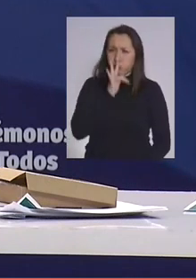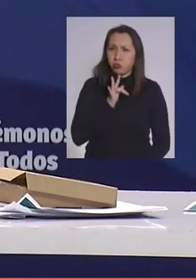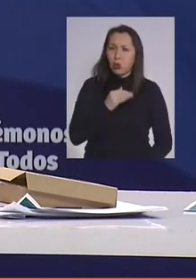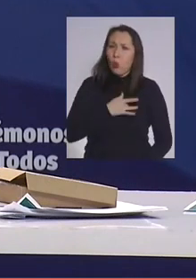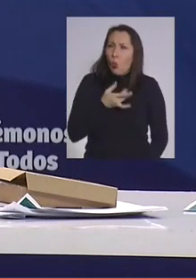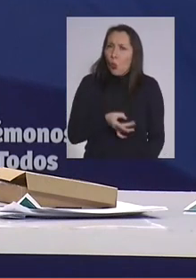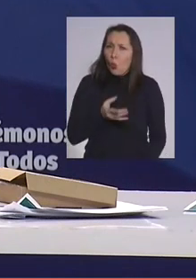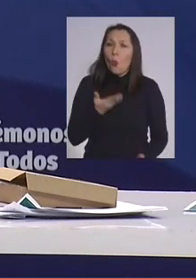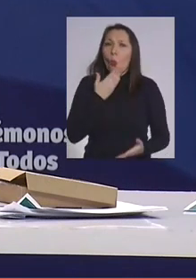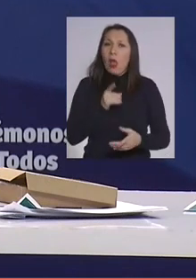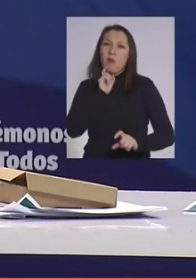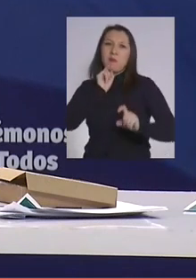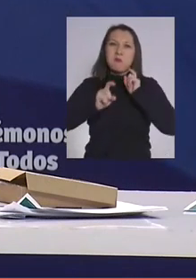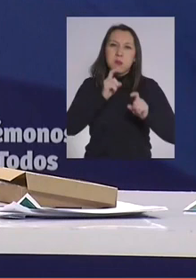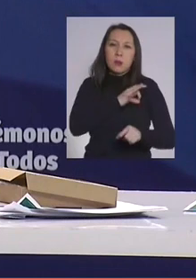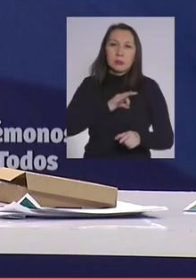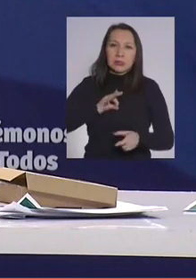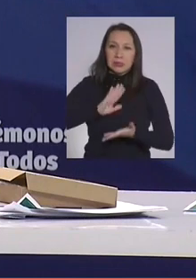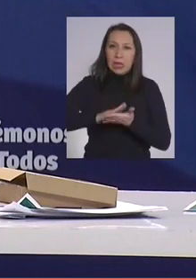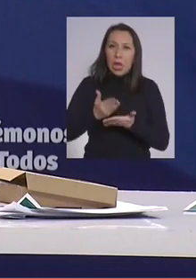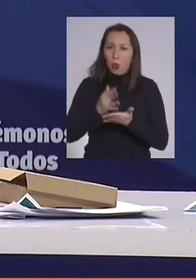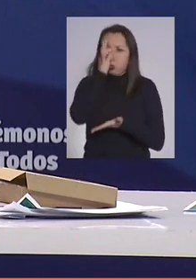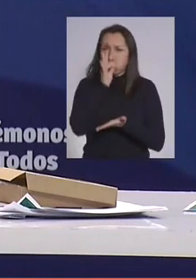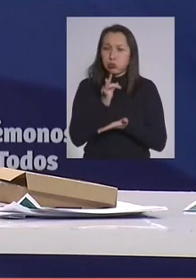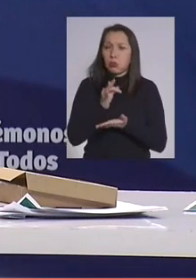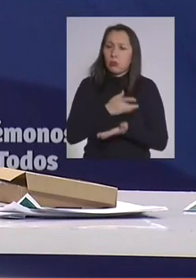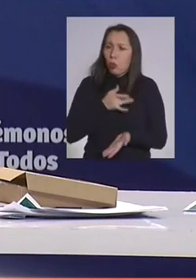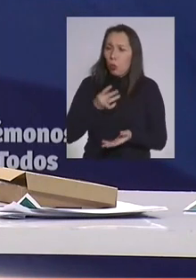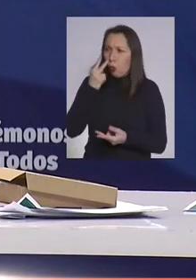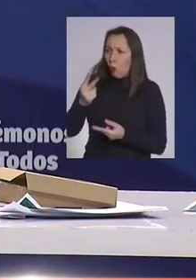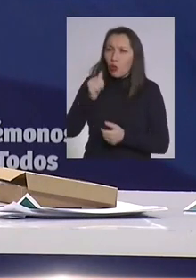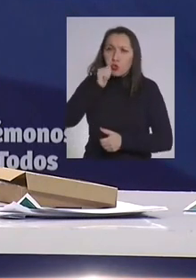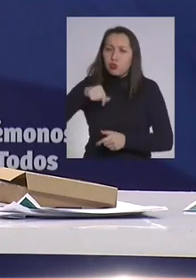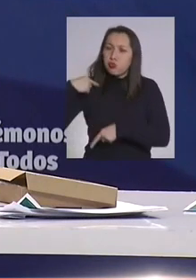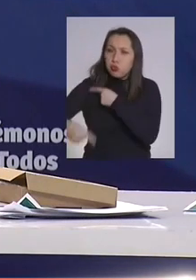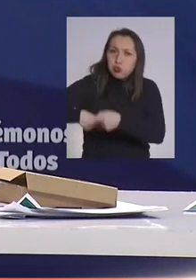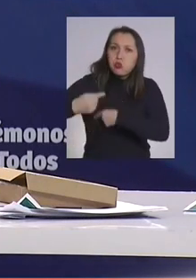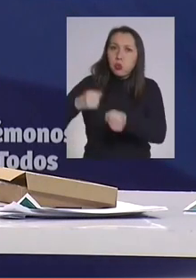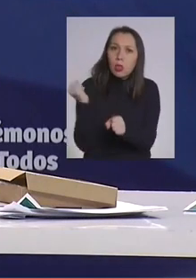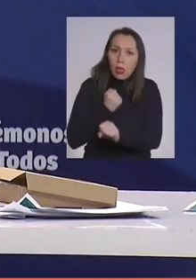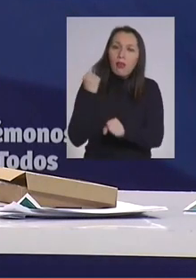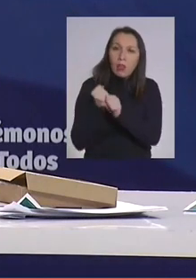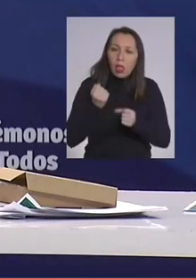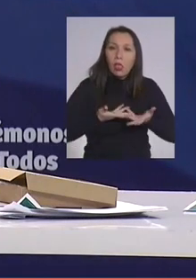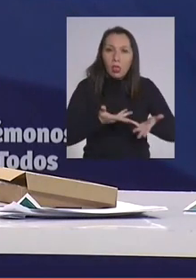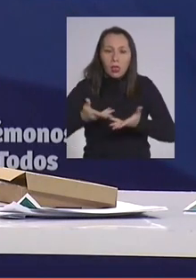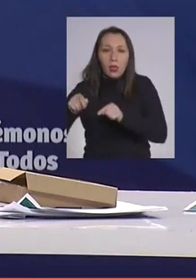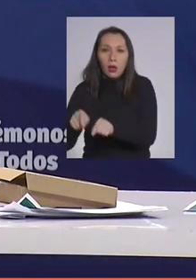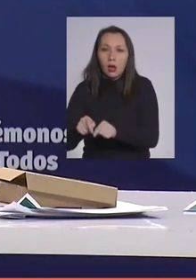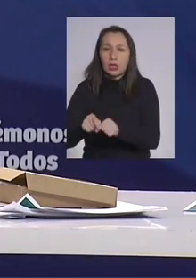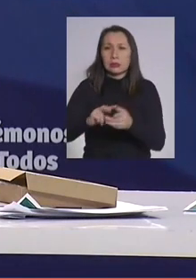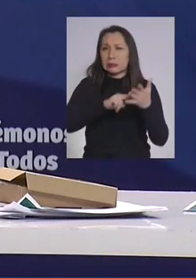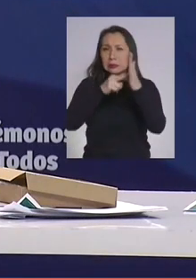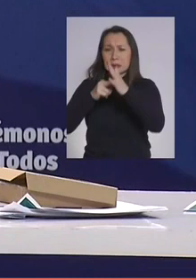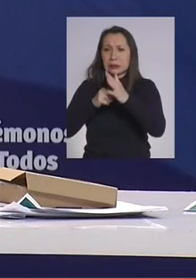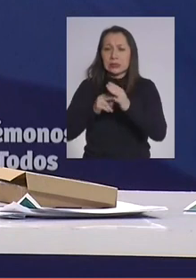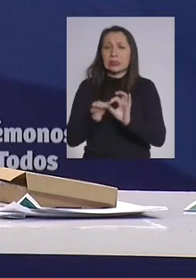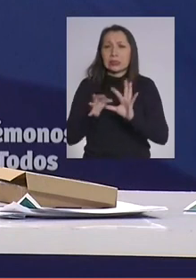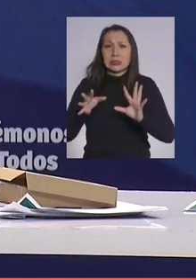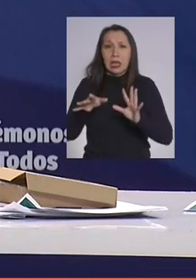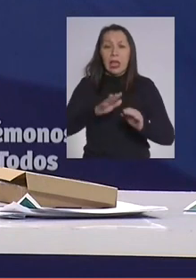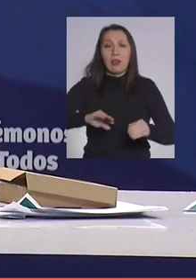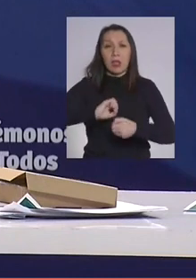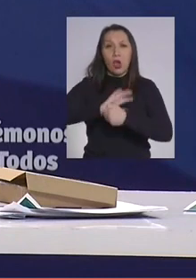atacan a los funcionarios del ministerio de salud me duele porque el día a día los veo trabajando por esta crisis del